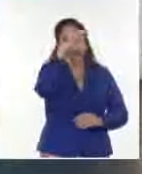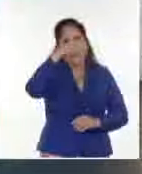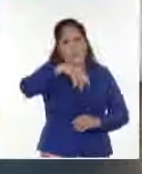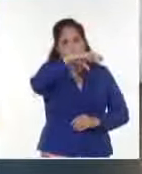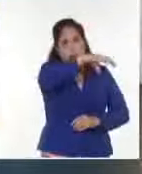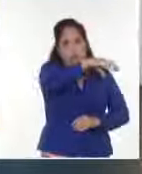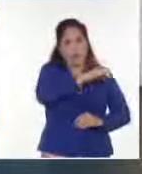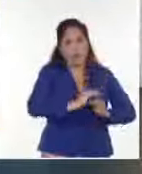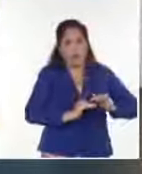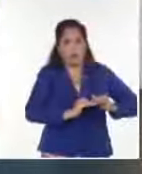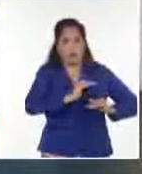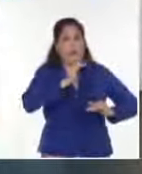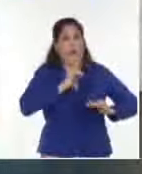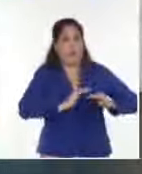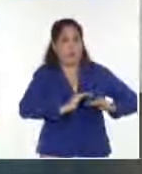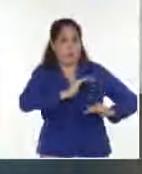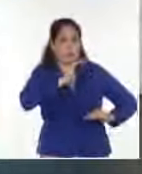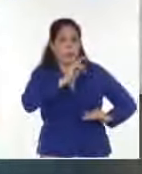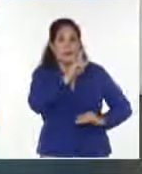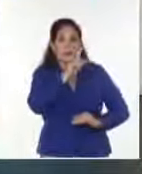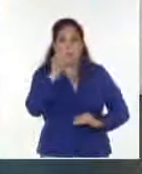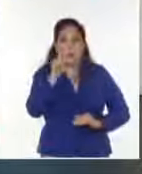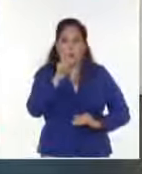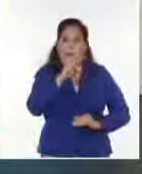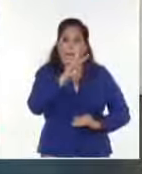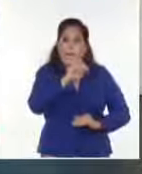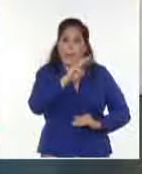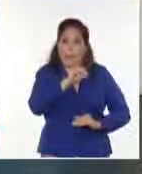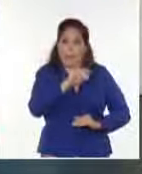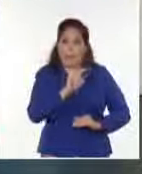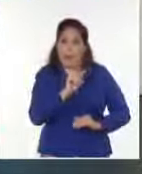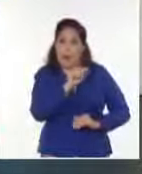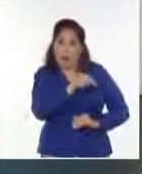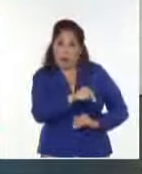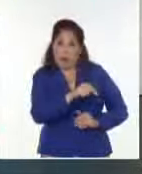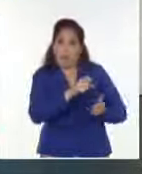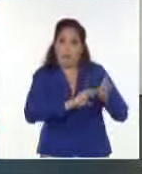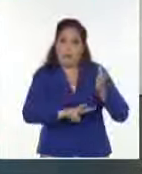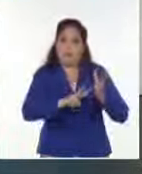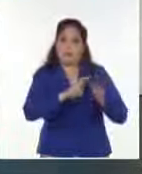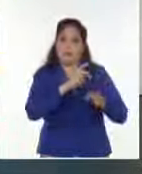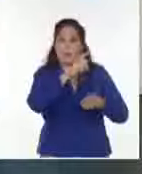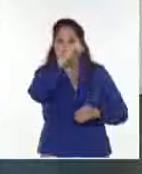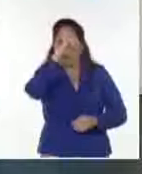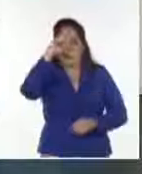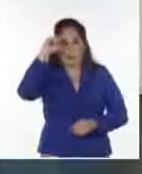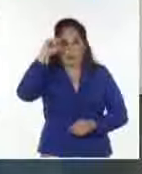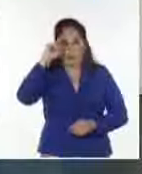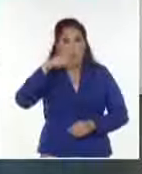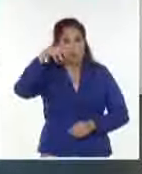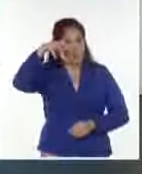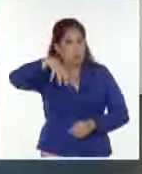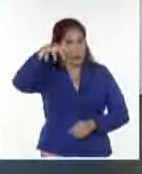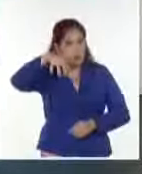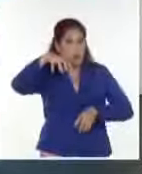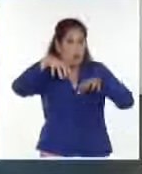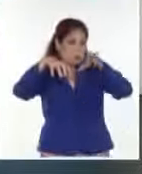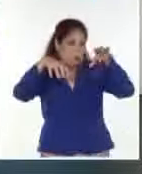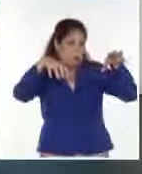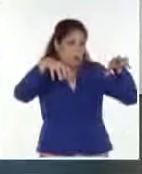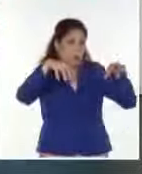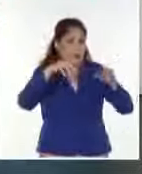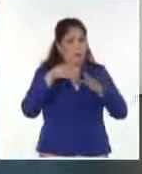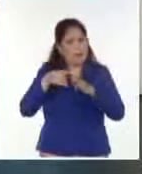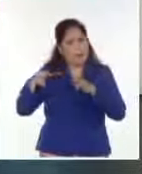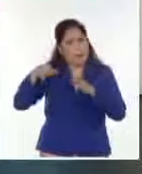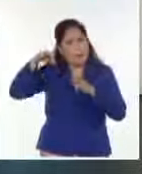acumulado en las últimas 24 horas, 110 milímetros en El Pedrero, en la provincia de Santo Espíritu, aunque las lluvias fueron aisladas en la región occidental,